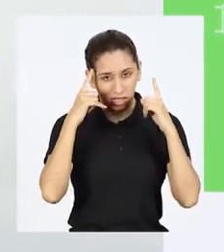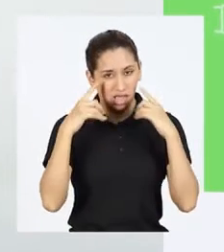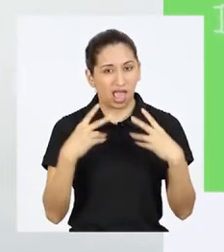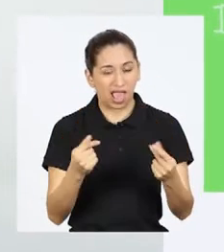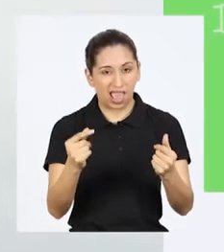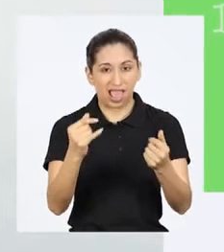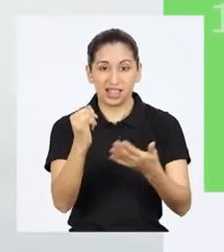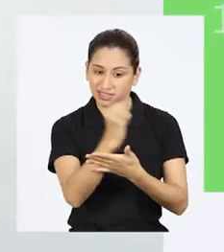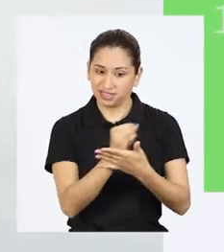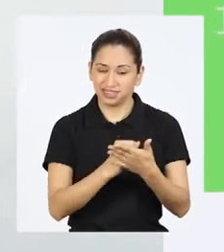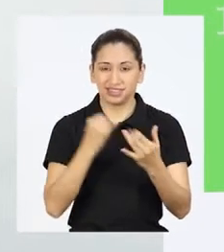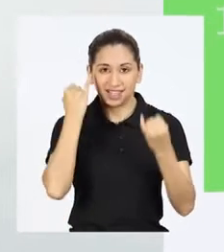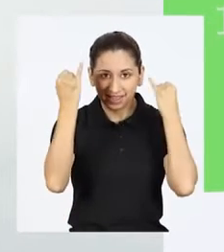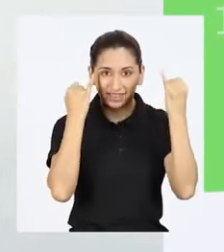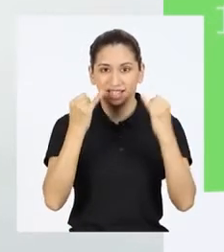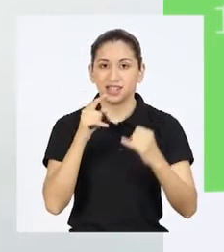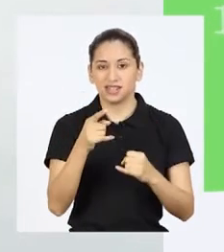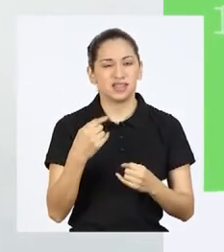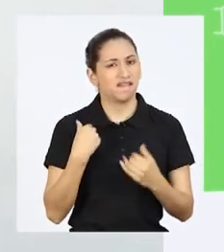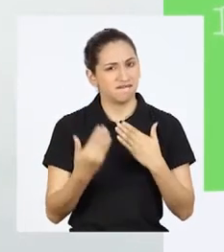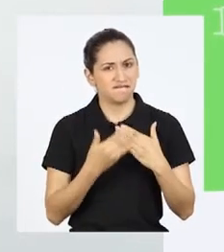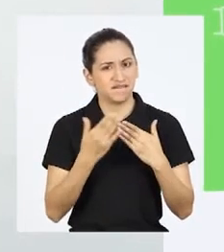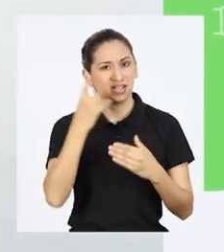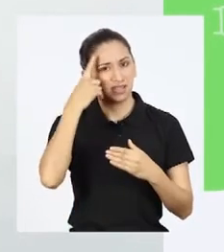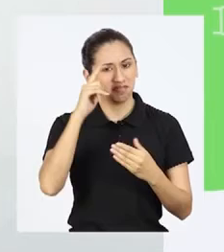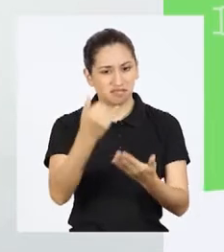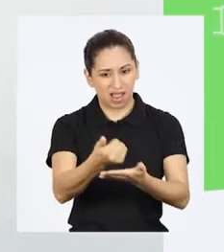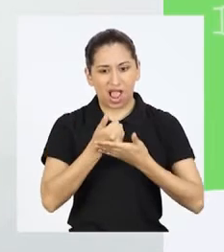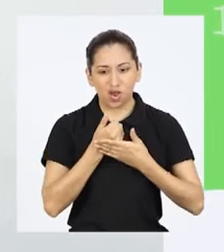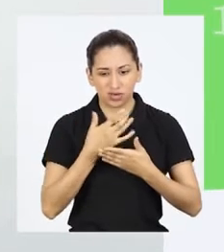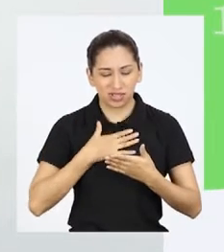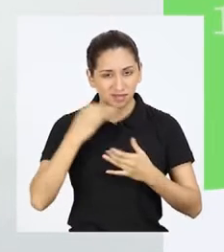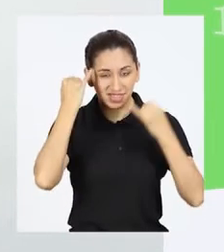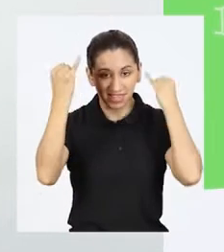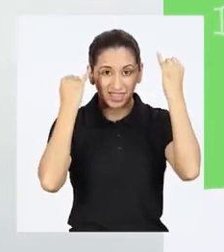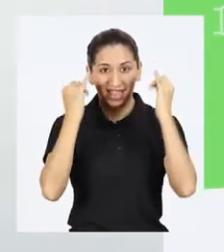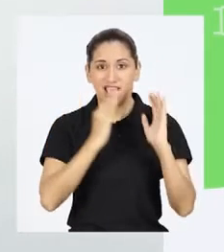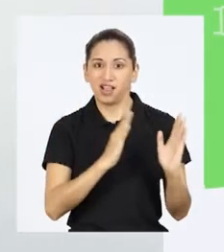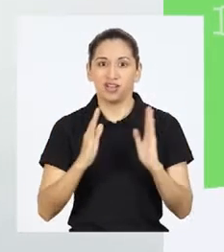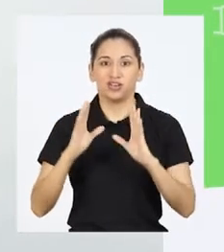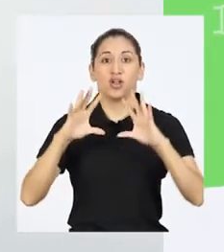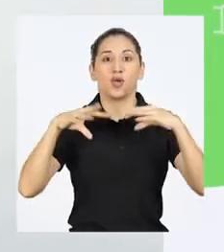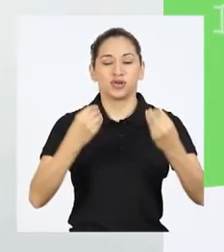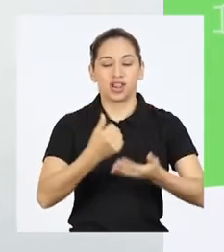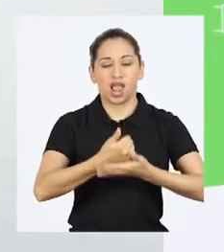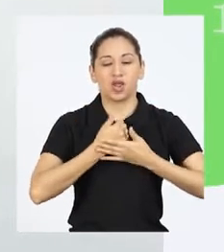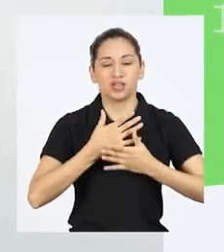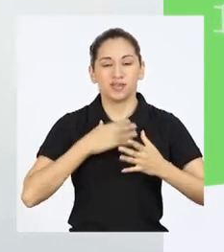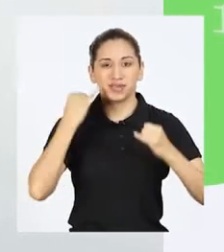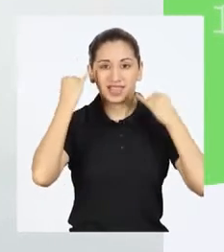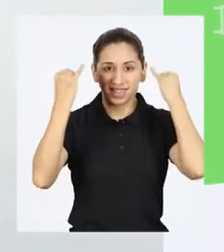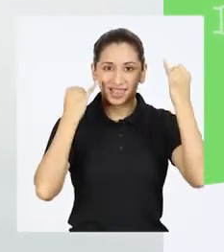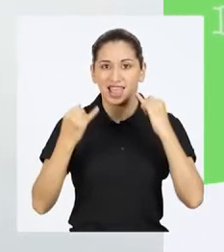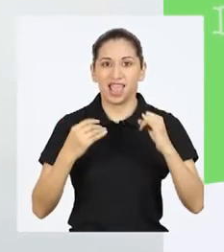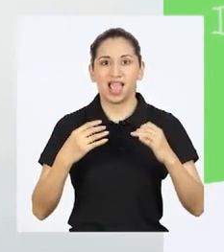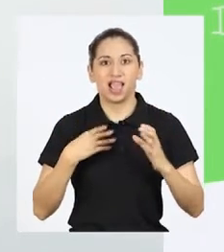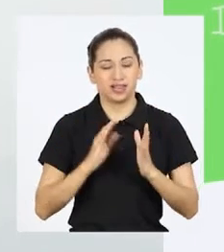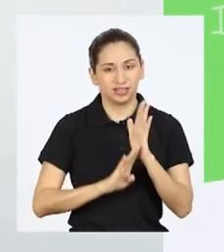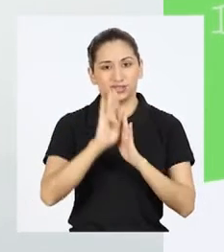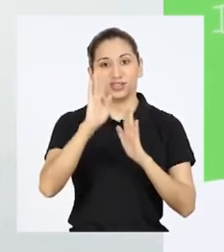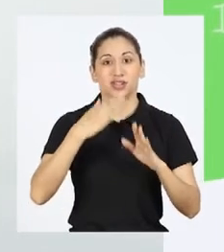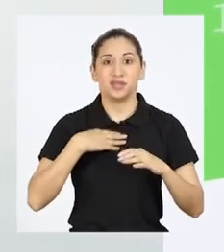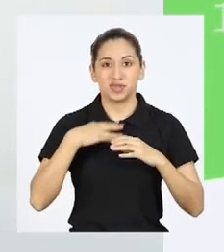Design Thinking. Me parece muy útil para desarrollar mis ideas, porque promueve mi creatividad, desarrolla mis capacidades